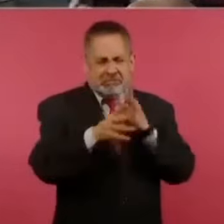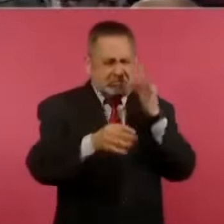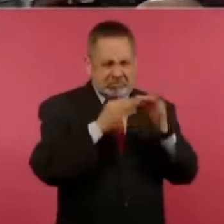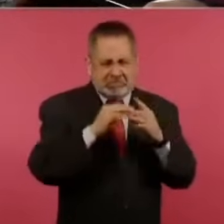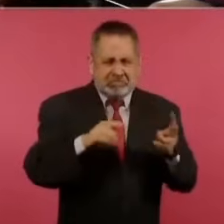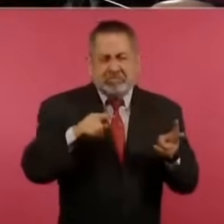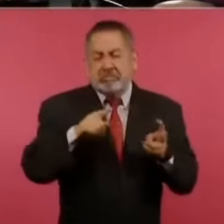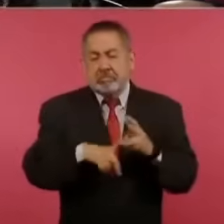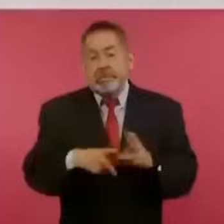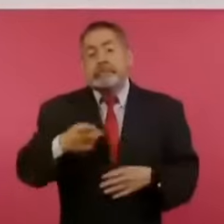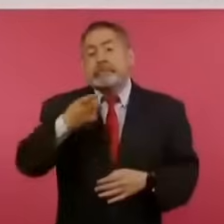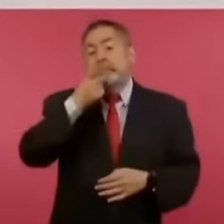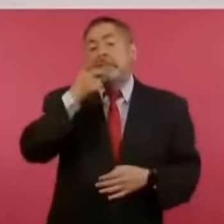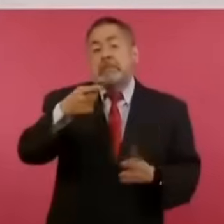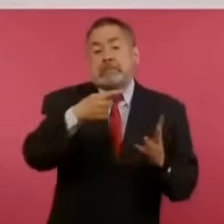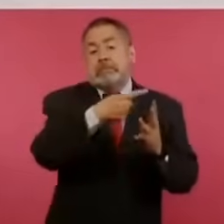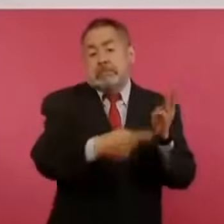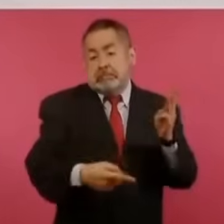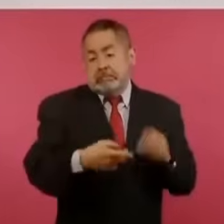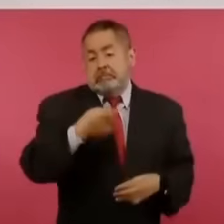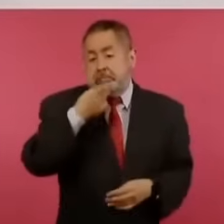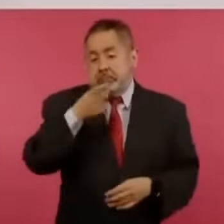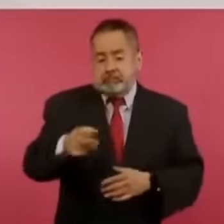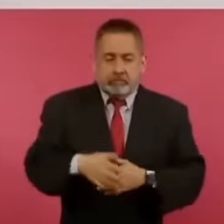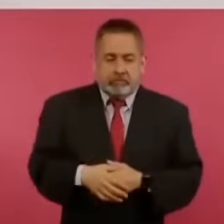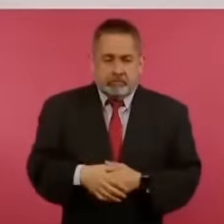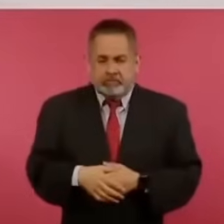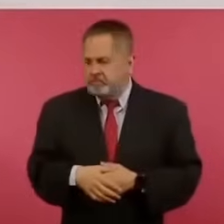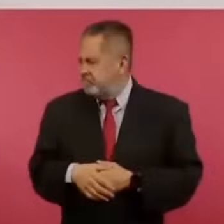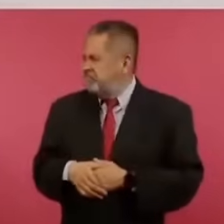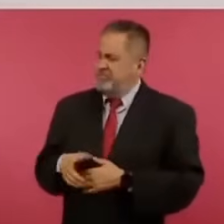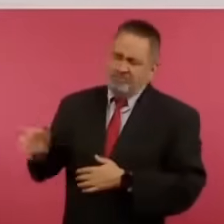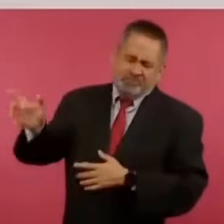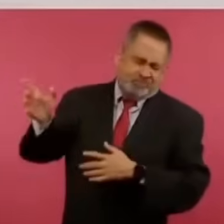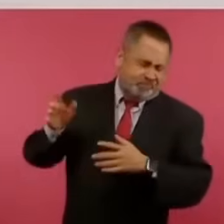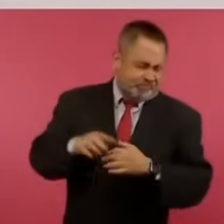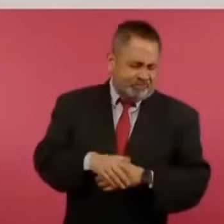donde dicen que hemos destruido